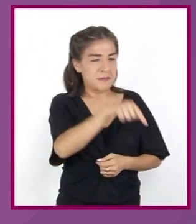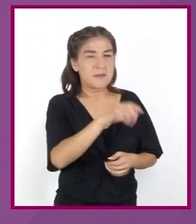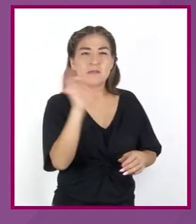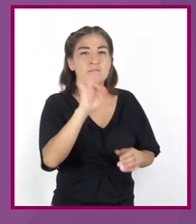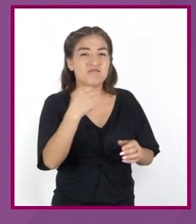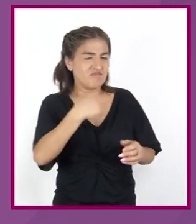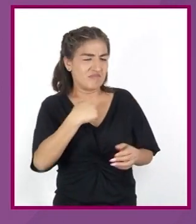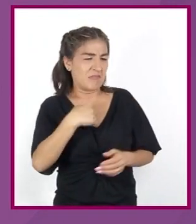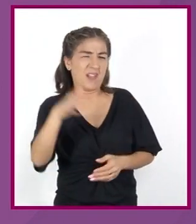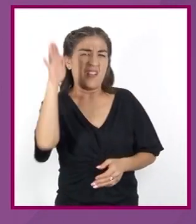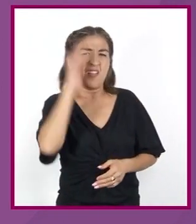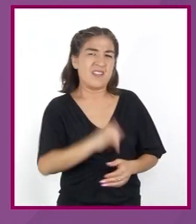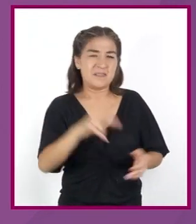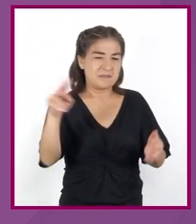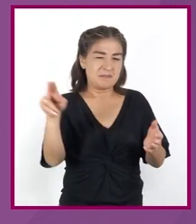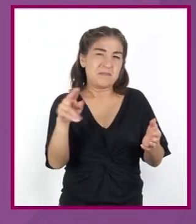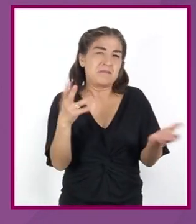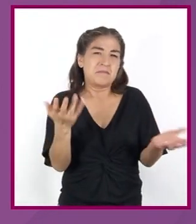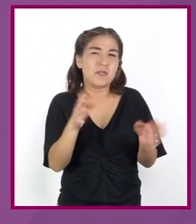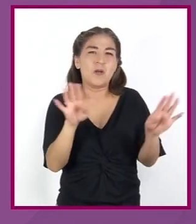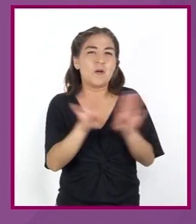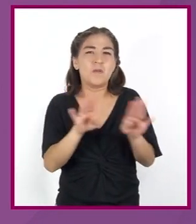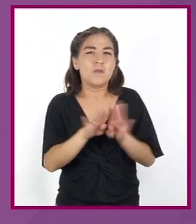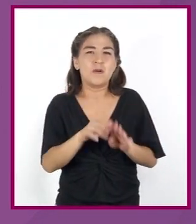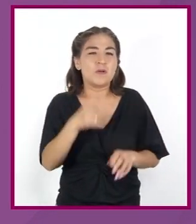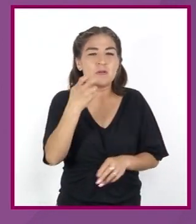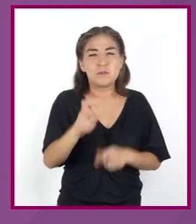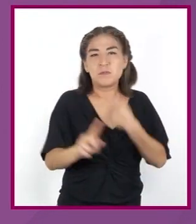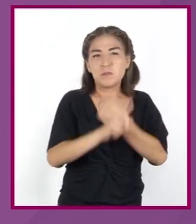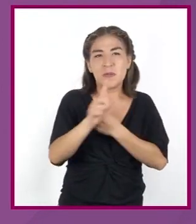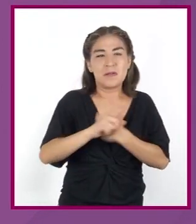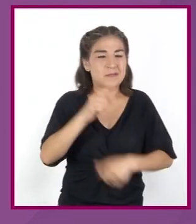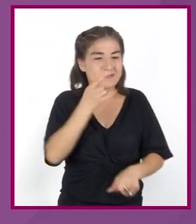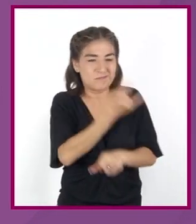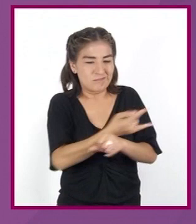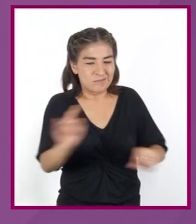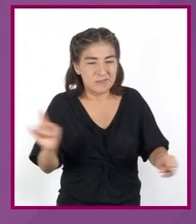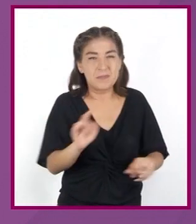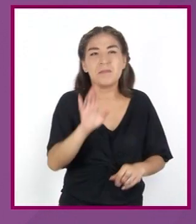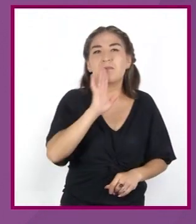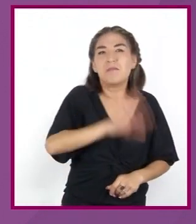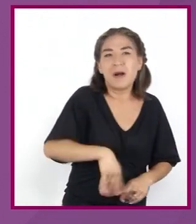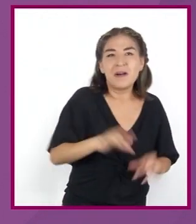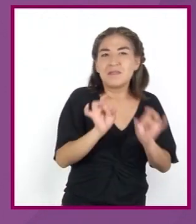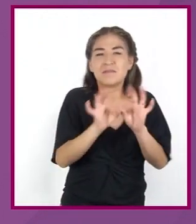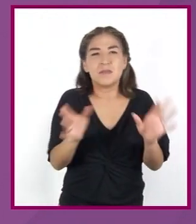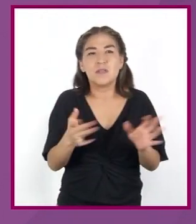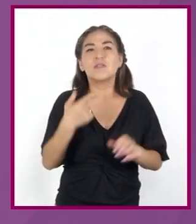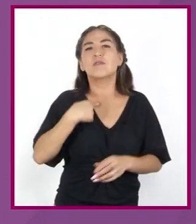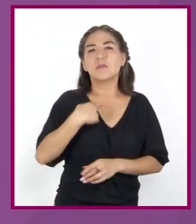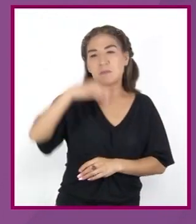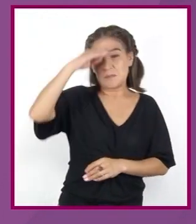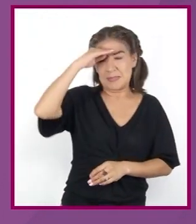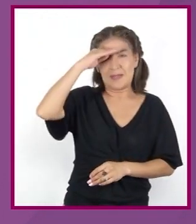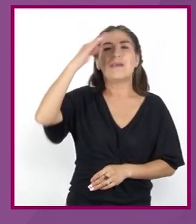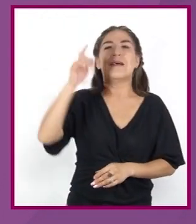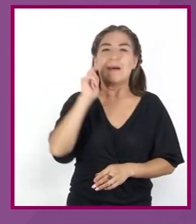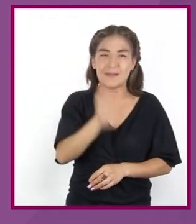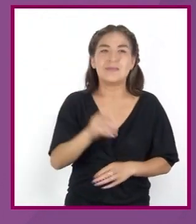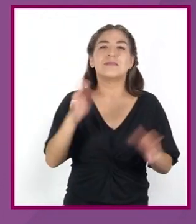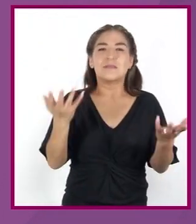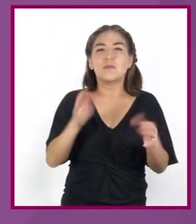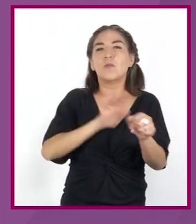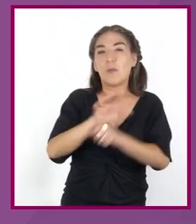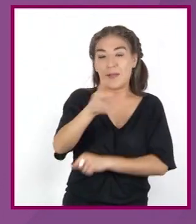me traería en caso de que por un hecho ajeno a mí incumpla con el convenio. Derivado de esto, ya tendríamos que ver cuáles